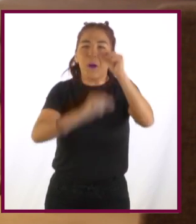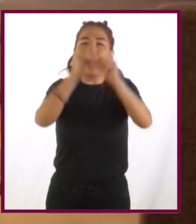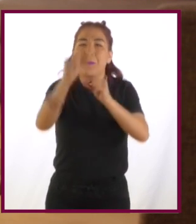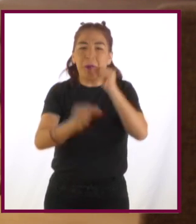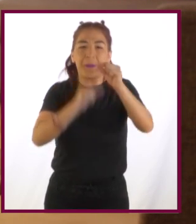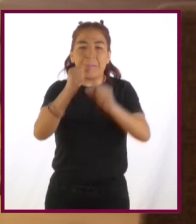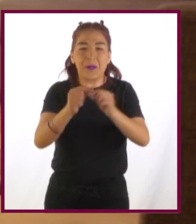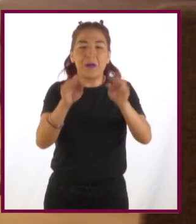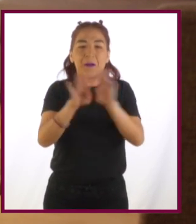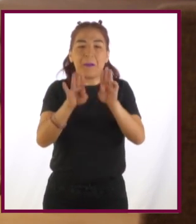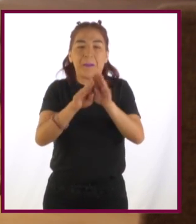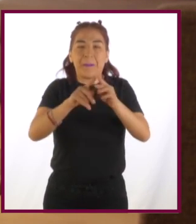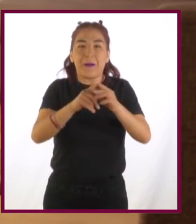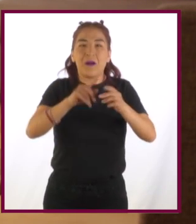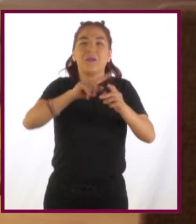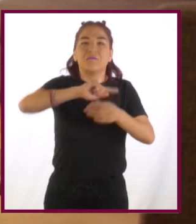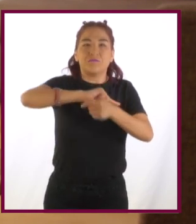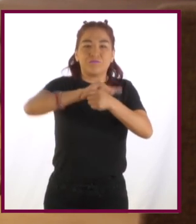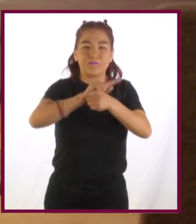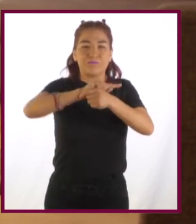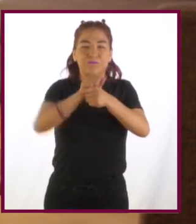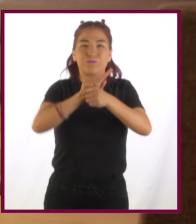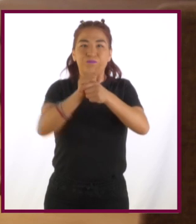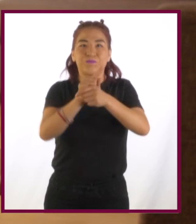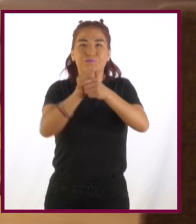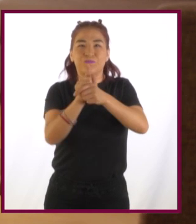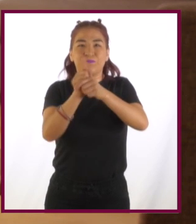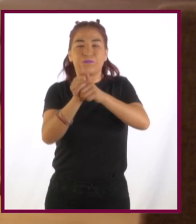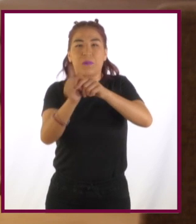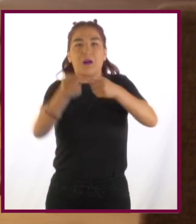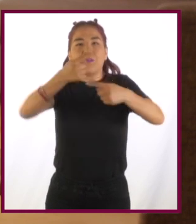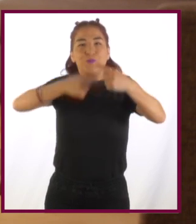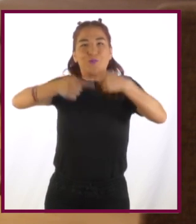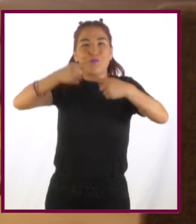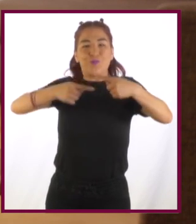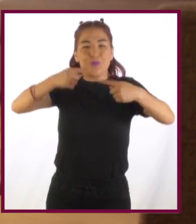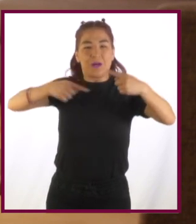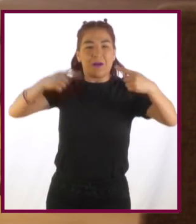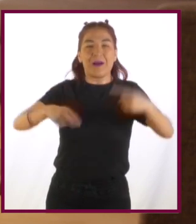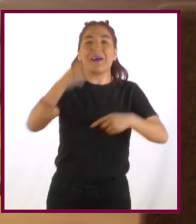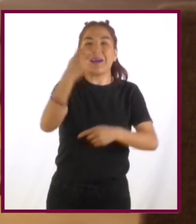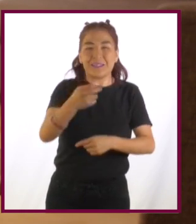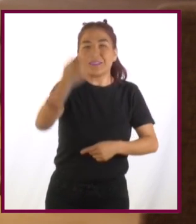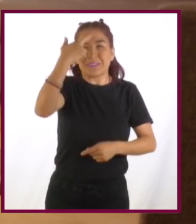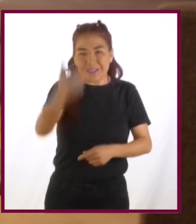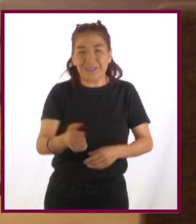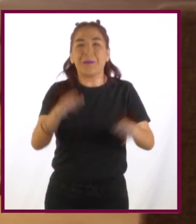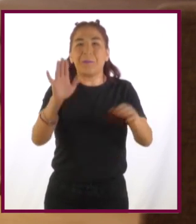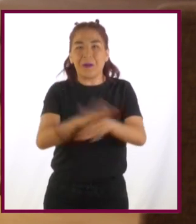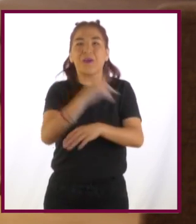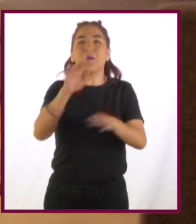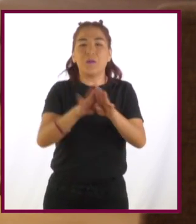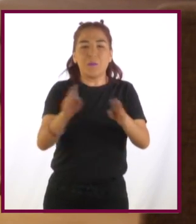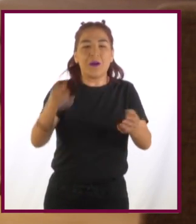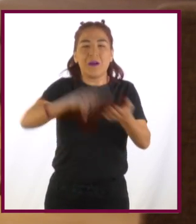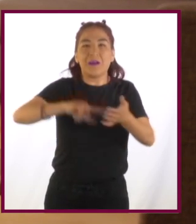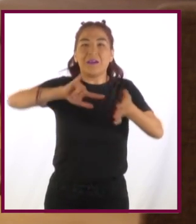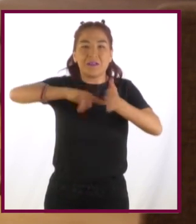resorte, poco a poco me empuja y es la fuente de energía del reloj. Por